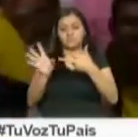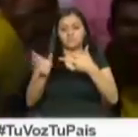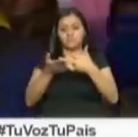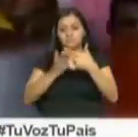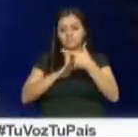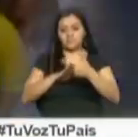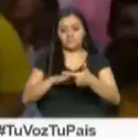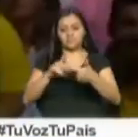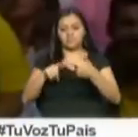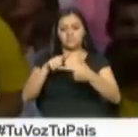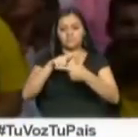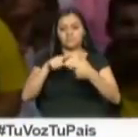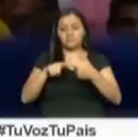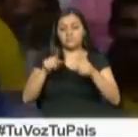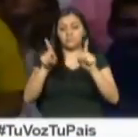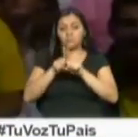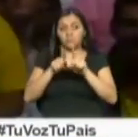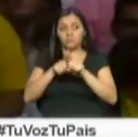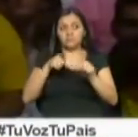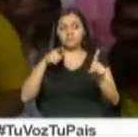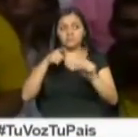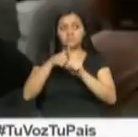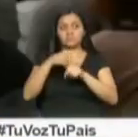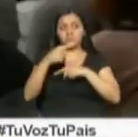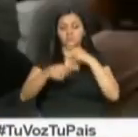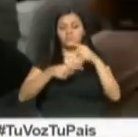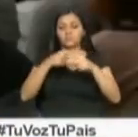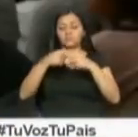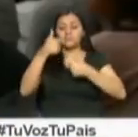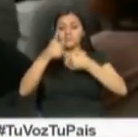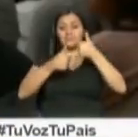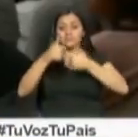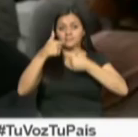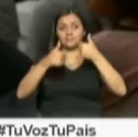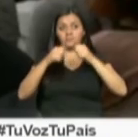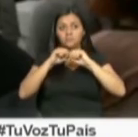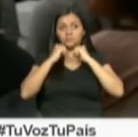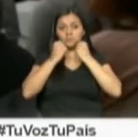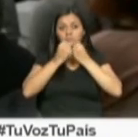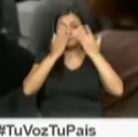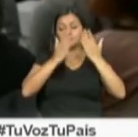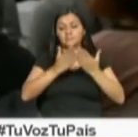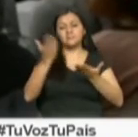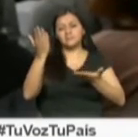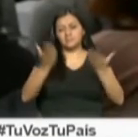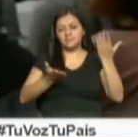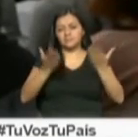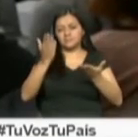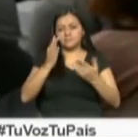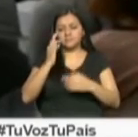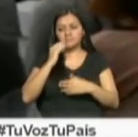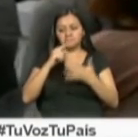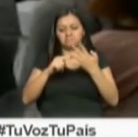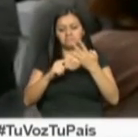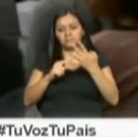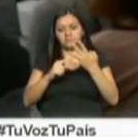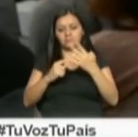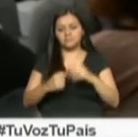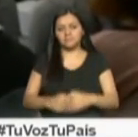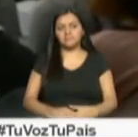ronda, compartiendo el mismo destino que se pronostica para el candidato socialista Benoît Hamon, que quedaría en cuarta